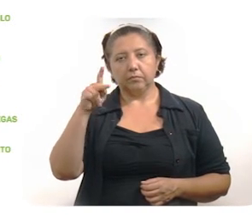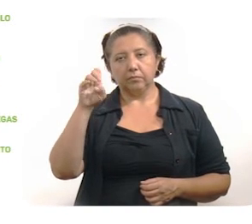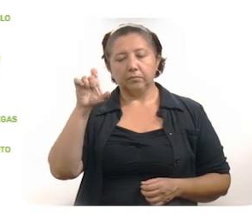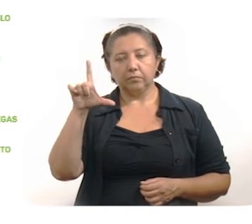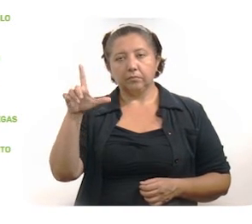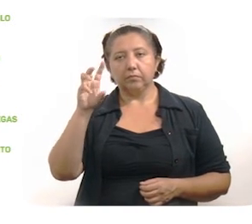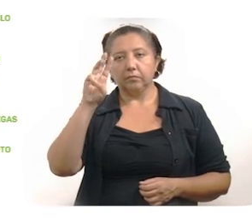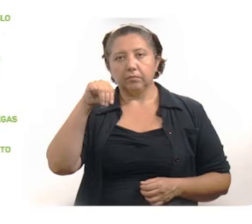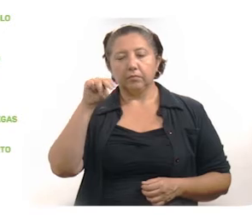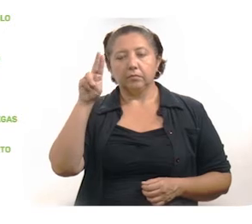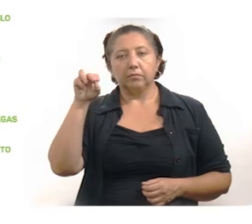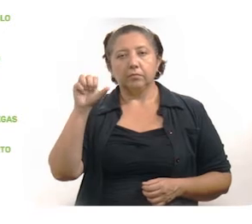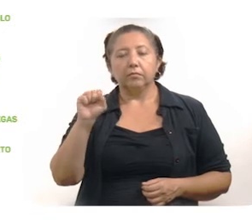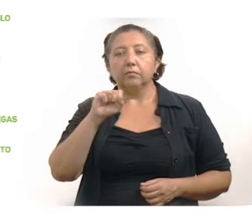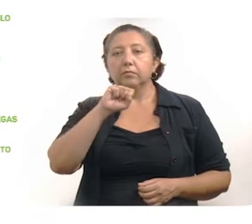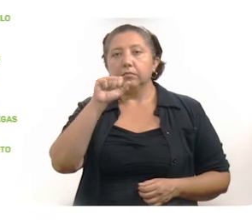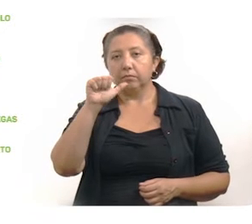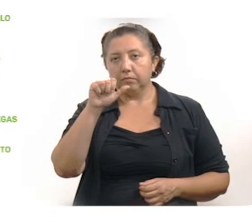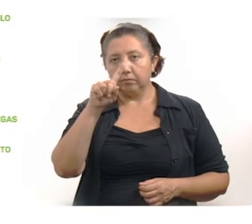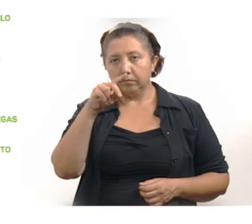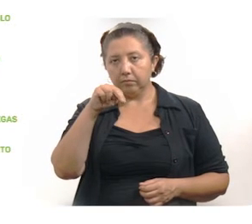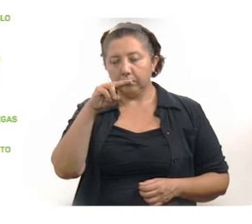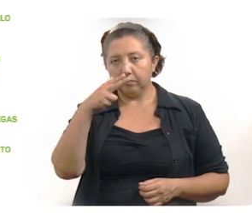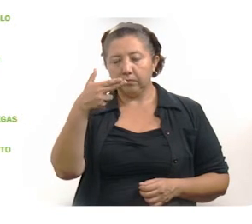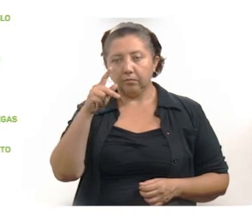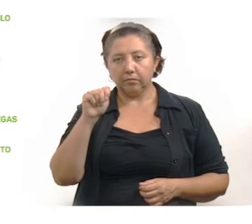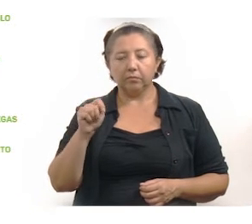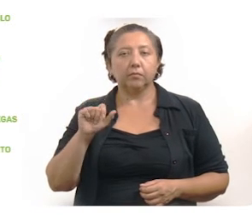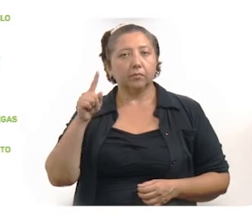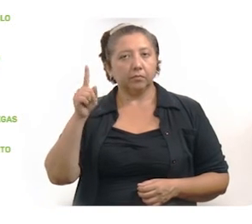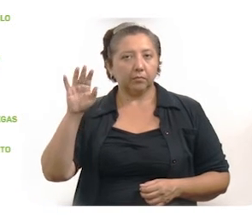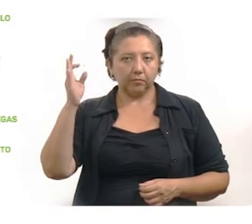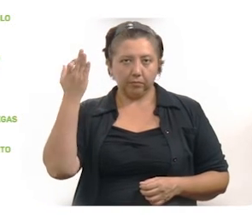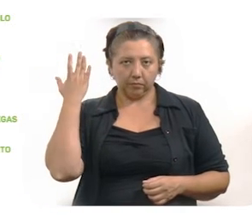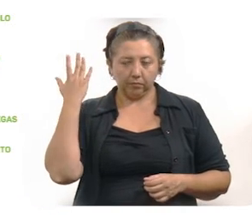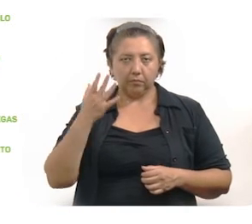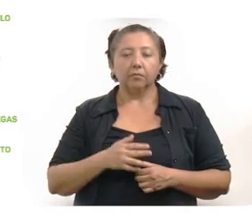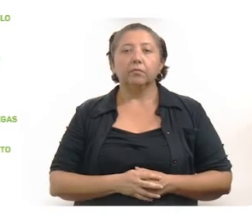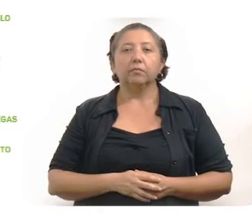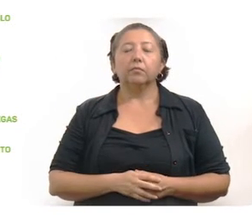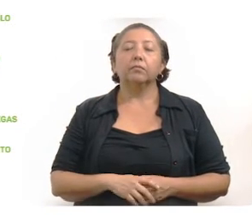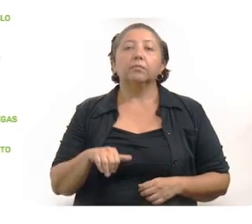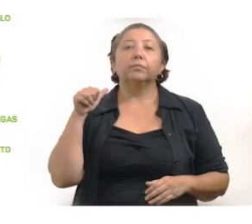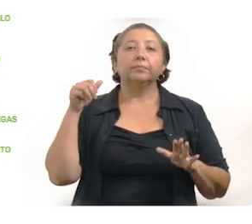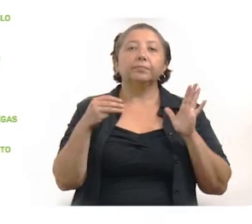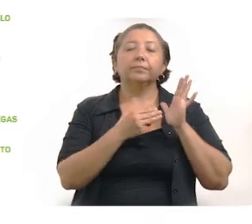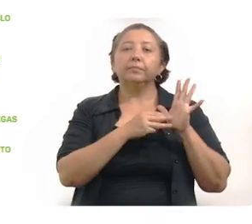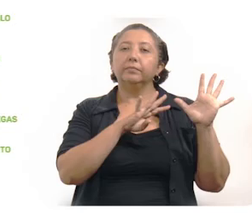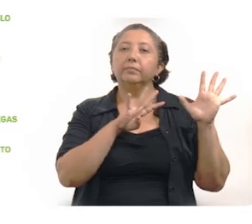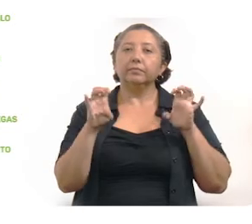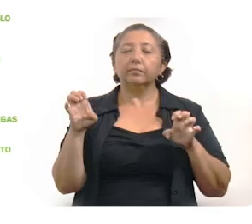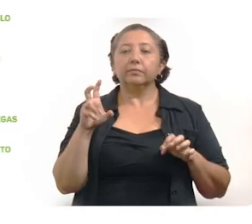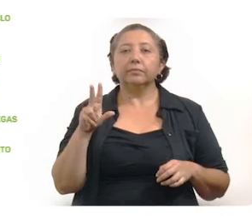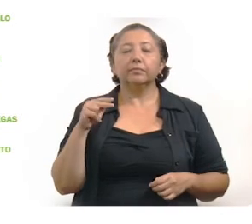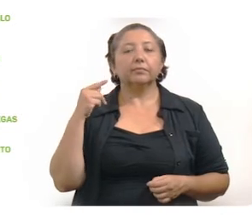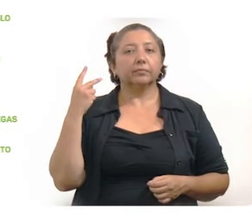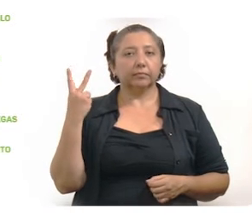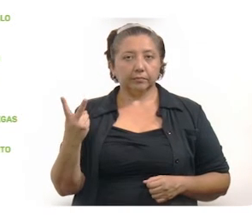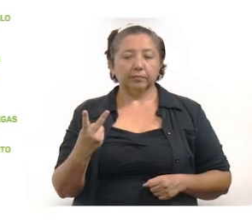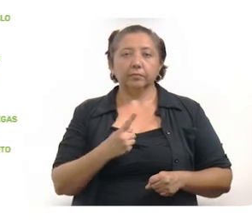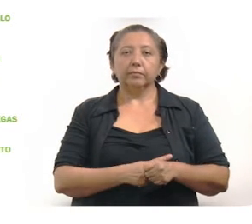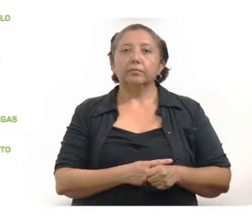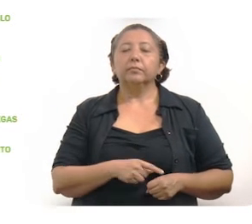mona progreso sanahcat tco disímil y 1 foráneo de los 16 mil 982 casos